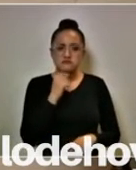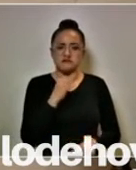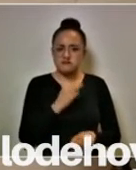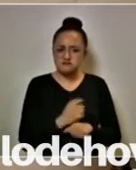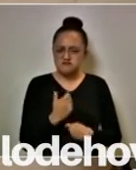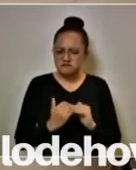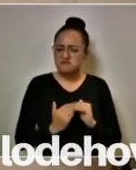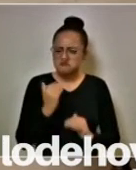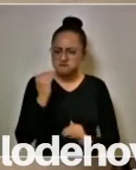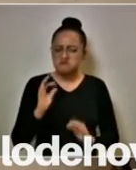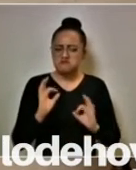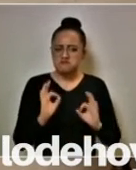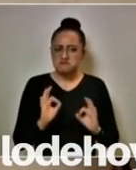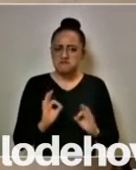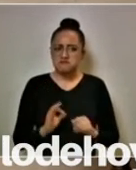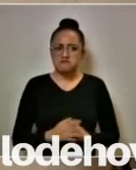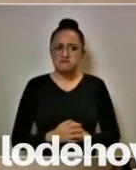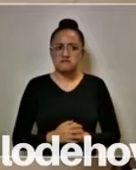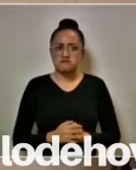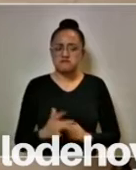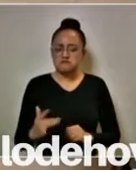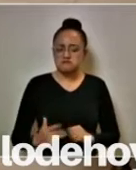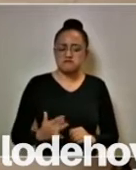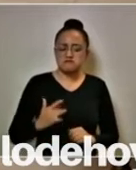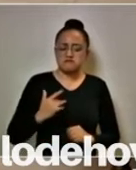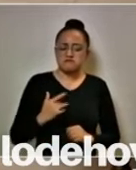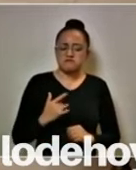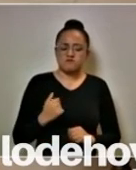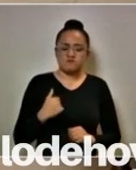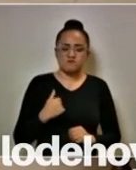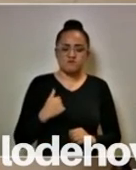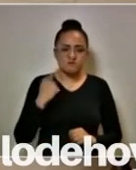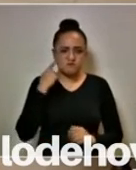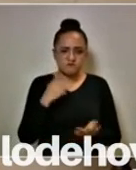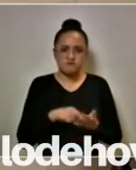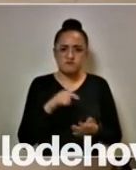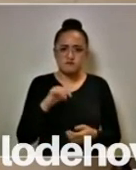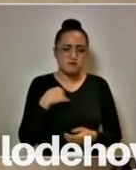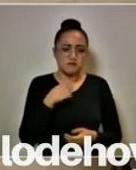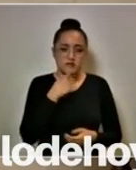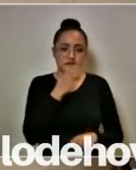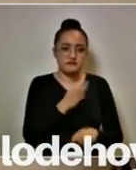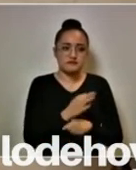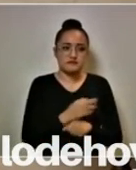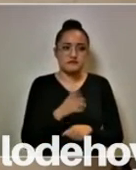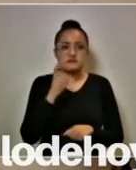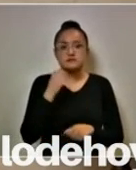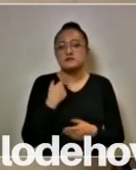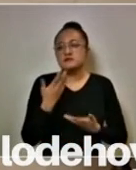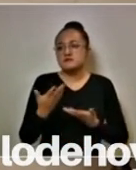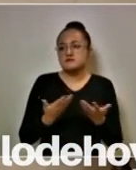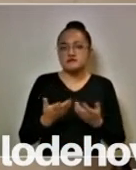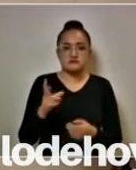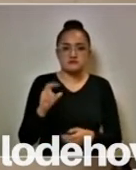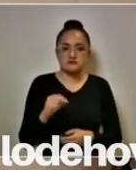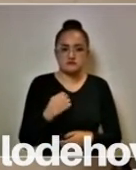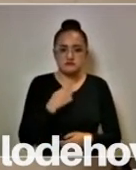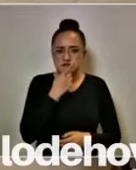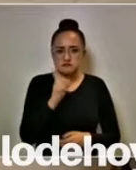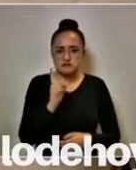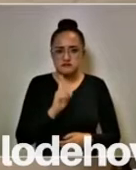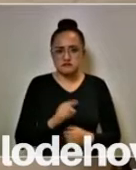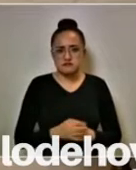buen incremento, sensible incremento. No quiero yo decirlo porque entonces no es negociación,